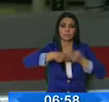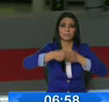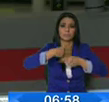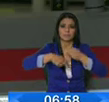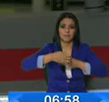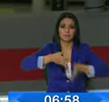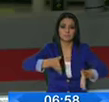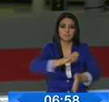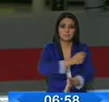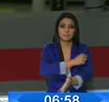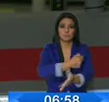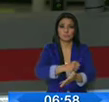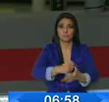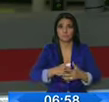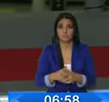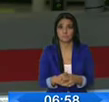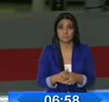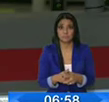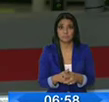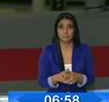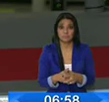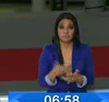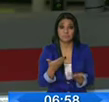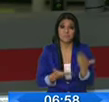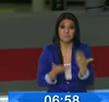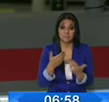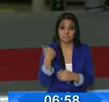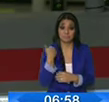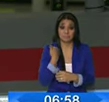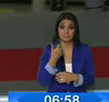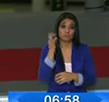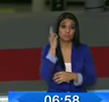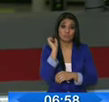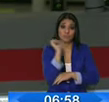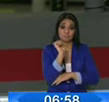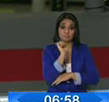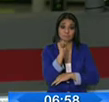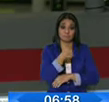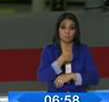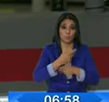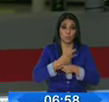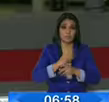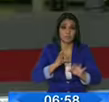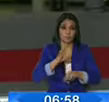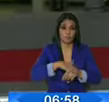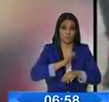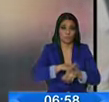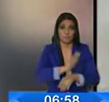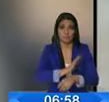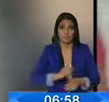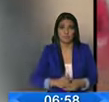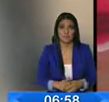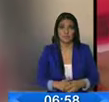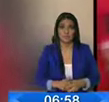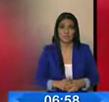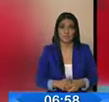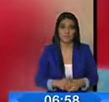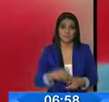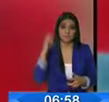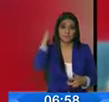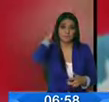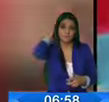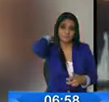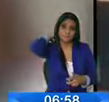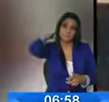vía samborondón aparentemente una mala maniobra de la conductora había provocado el hecho hay que romper